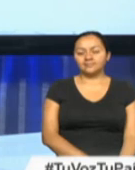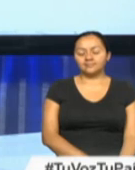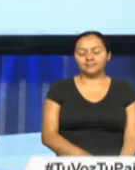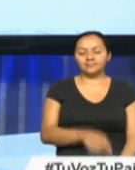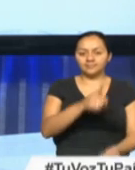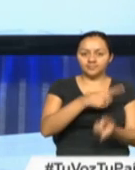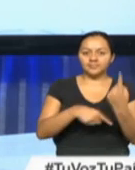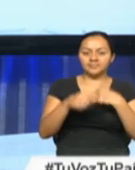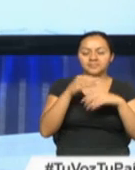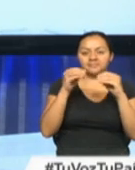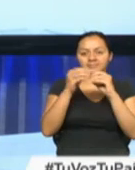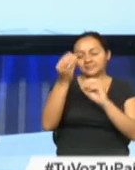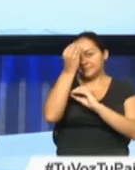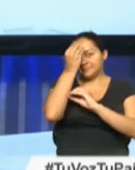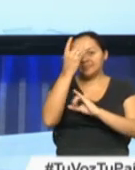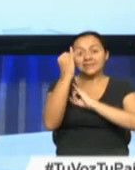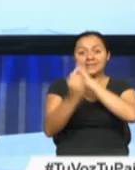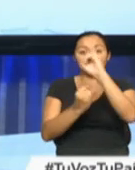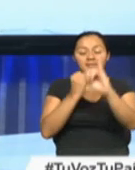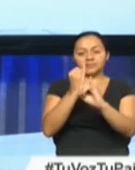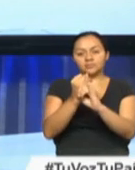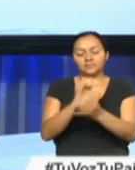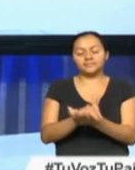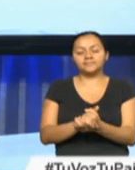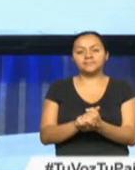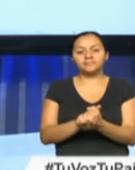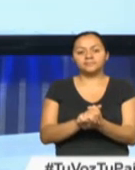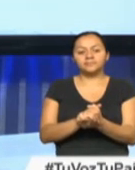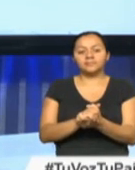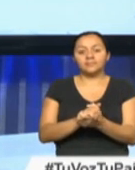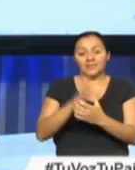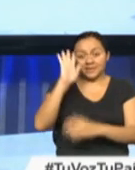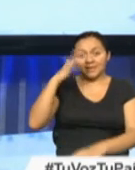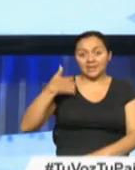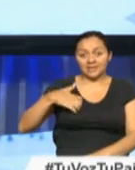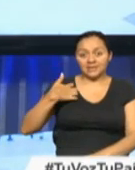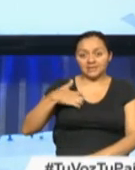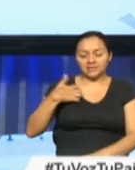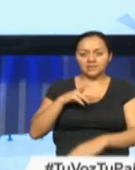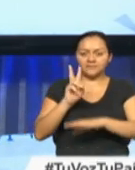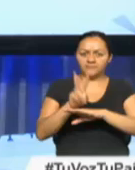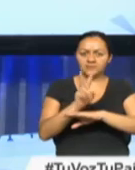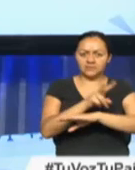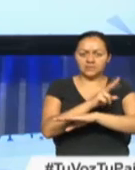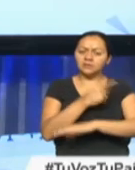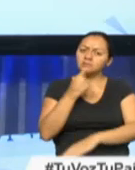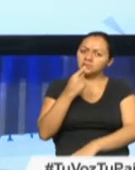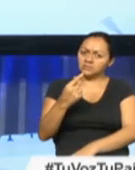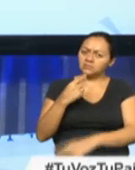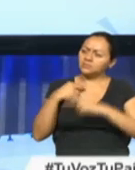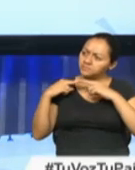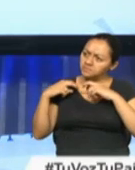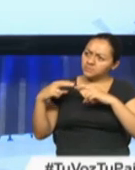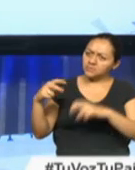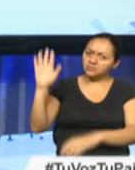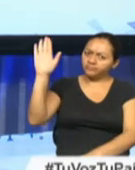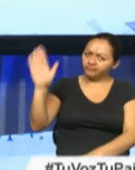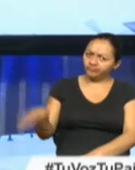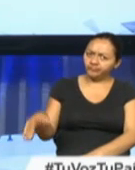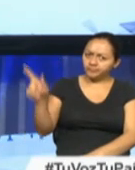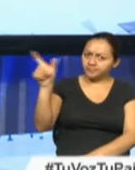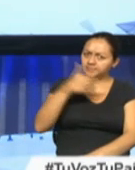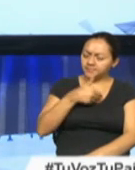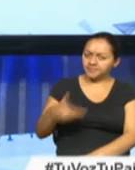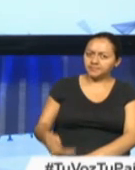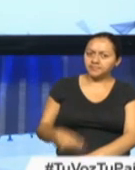Vuelta con ustedes y revisamos información del mundo. Un fiscal argentino pidió abrir una investigación al presidente Macri debido a un